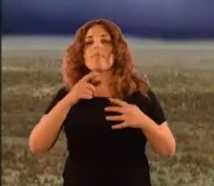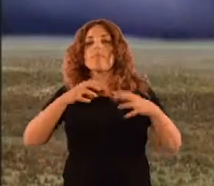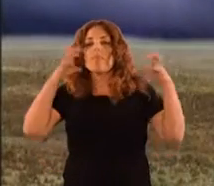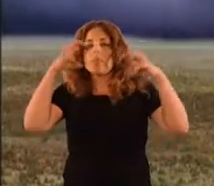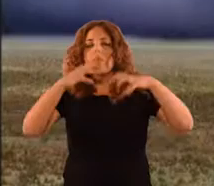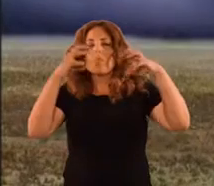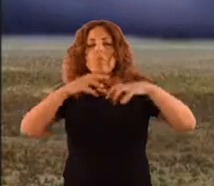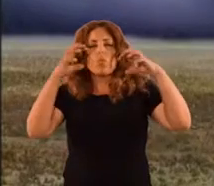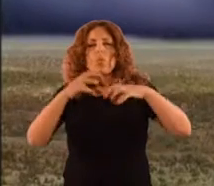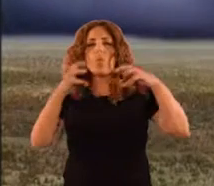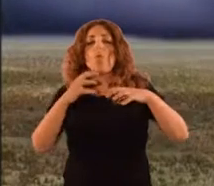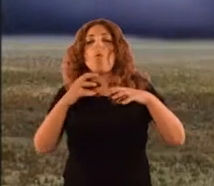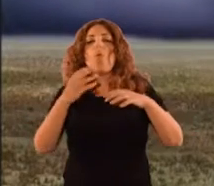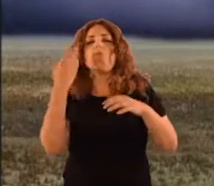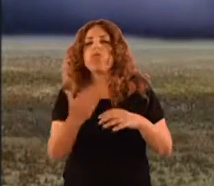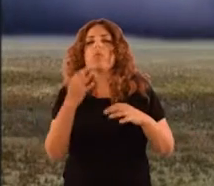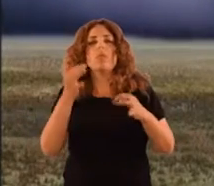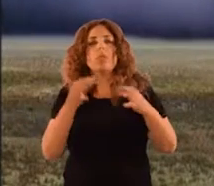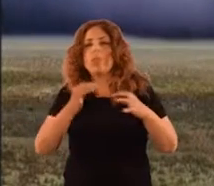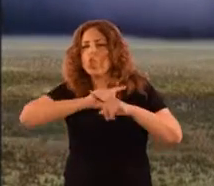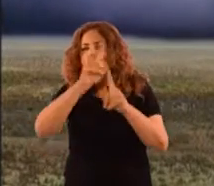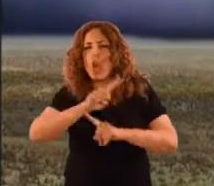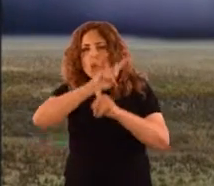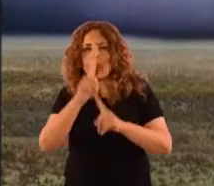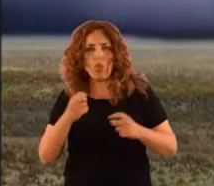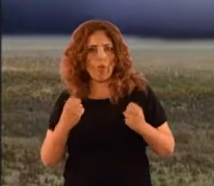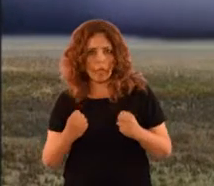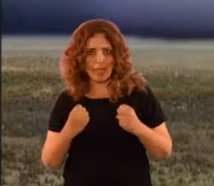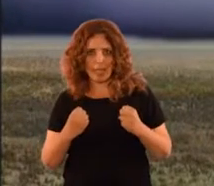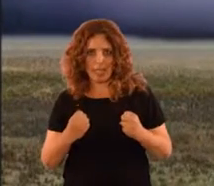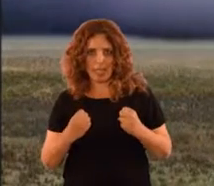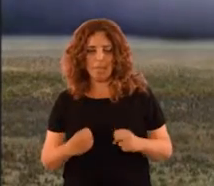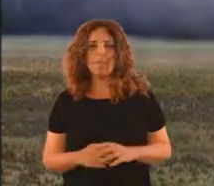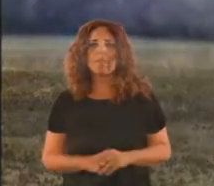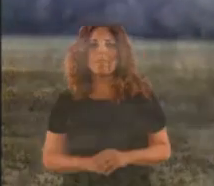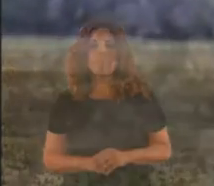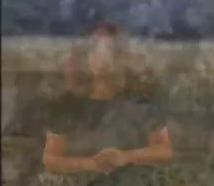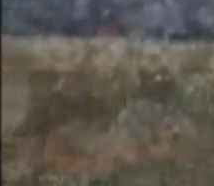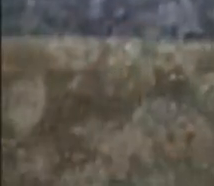Las precipitaciones se producen concentradas por lo general en fuertes tormentas.